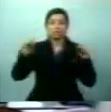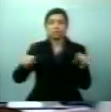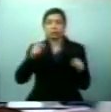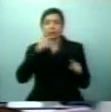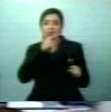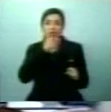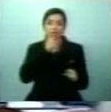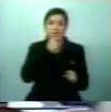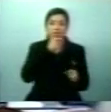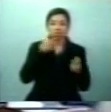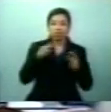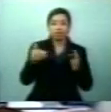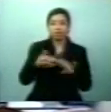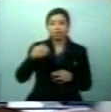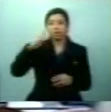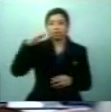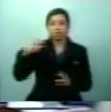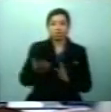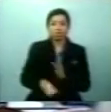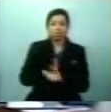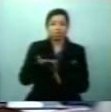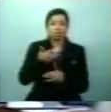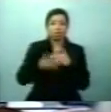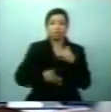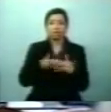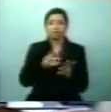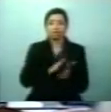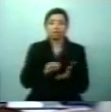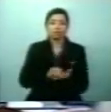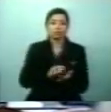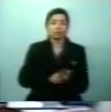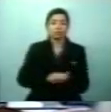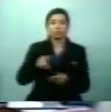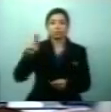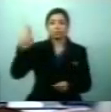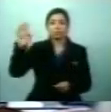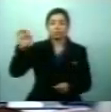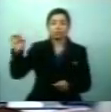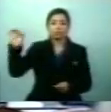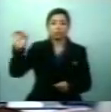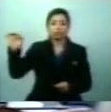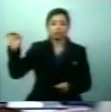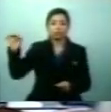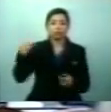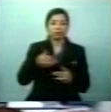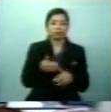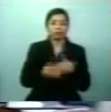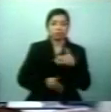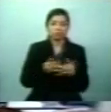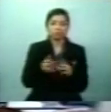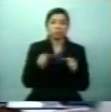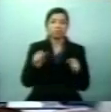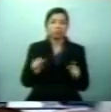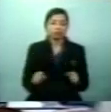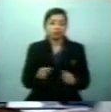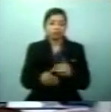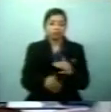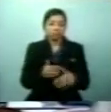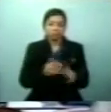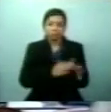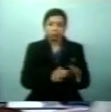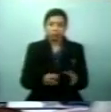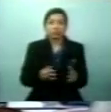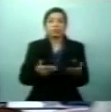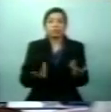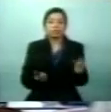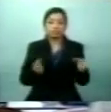de los países desarrollados, entre ellos la Unión Europea, de proporcionar una herramienta que les diera